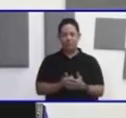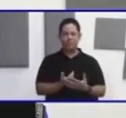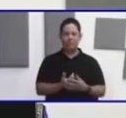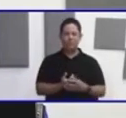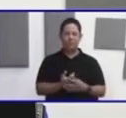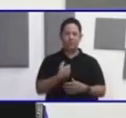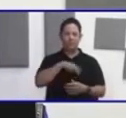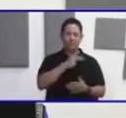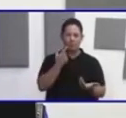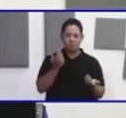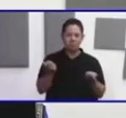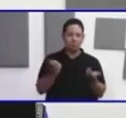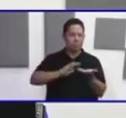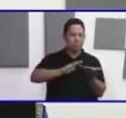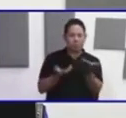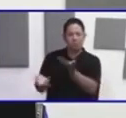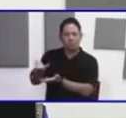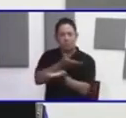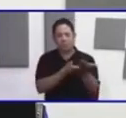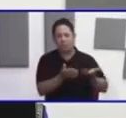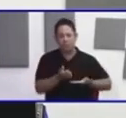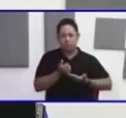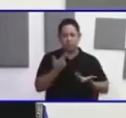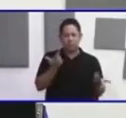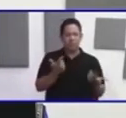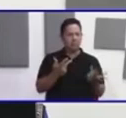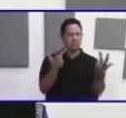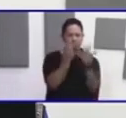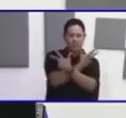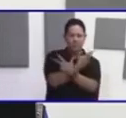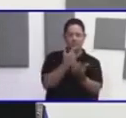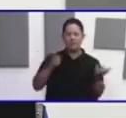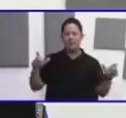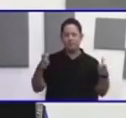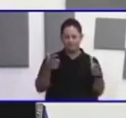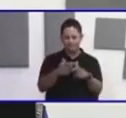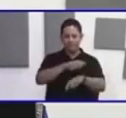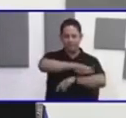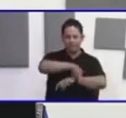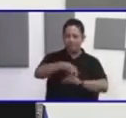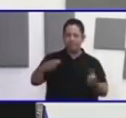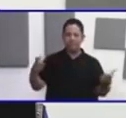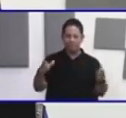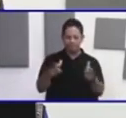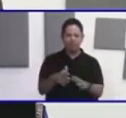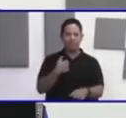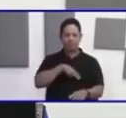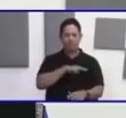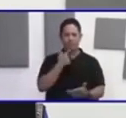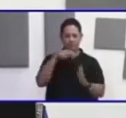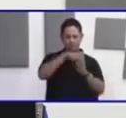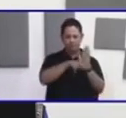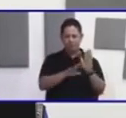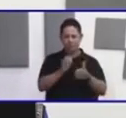convivencia y la reducción de los delitos, sino también para contener el tema de la expansión de este terrible